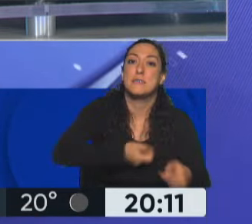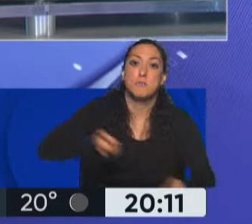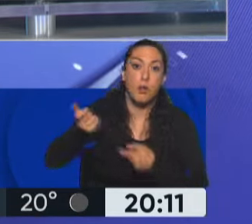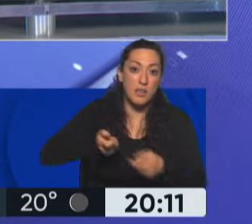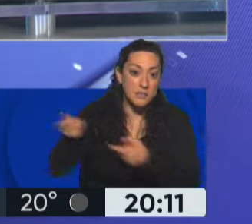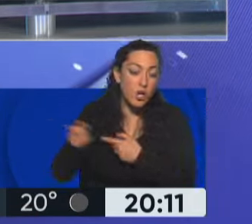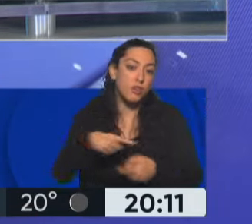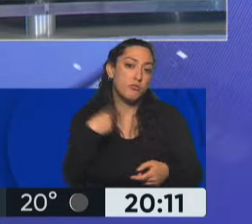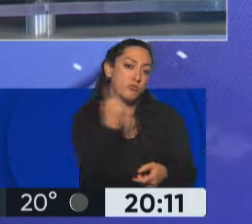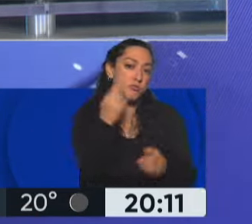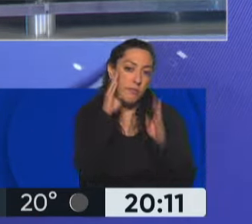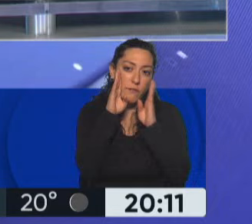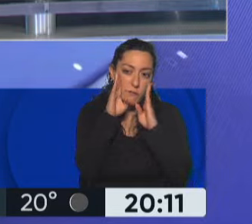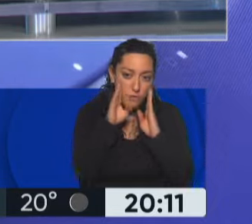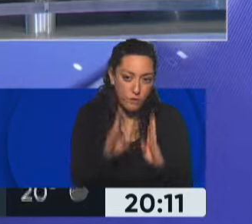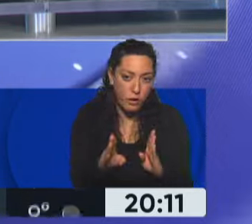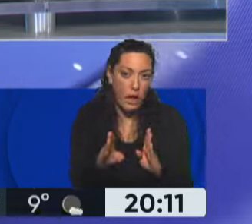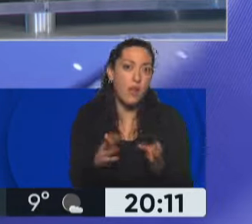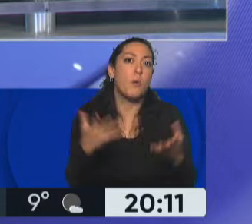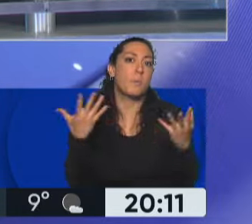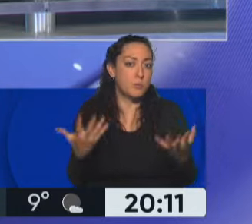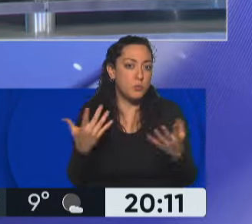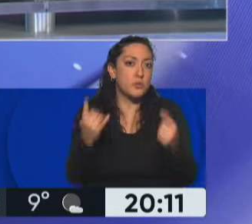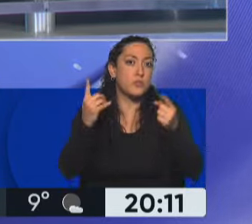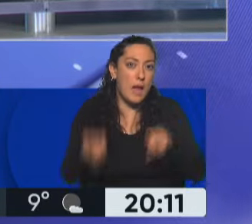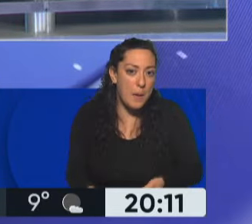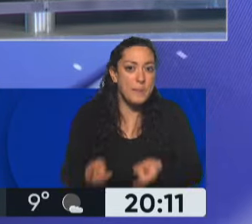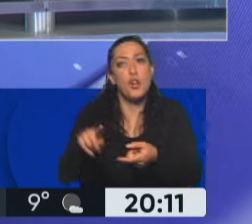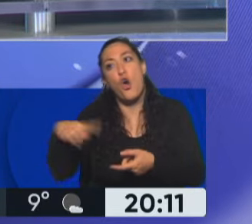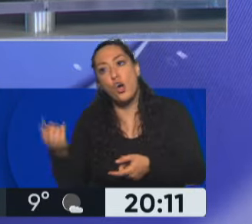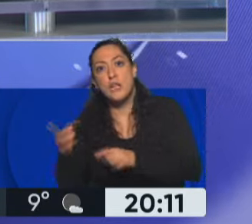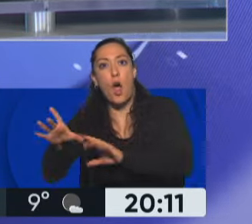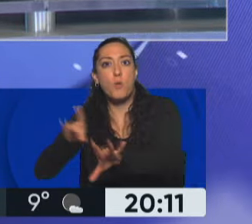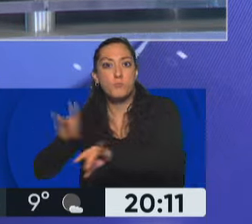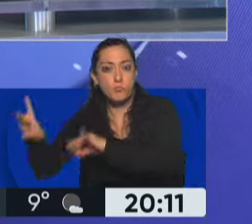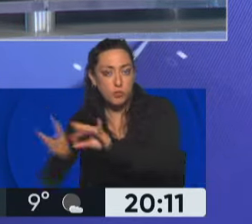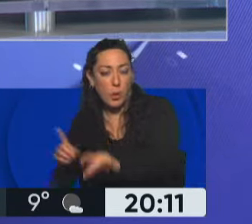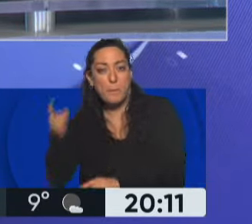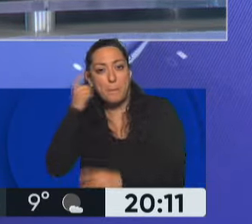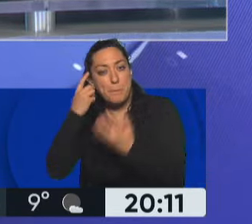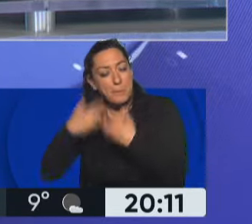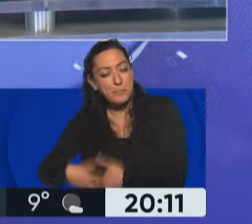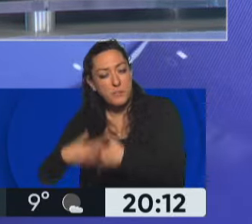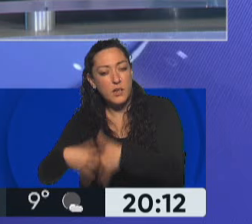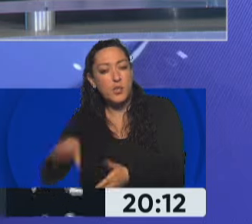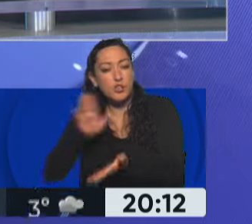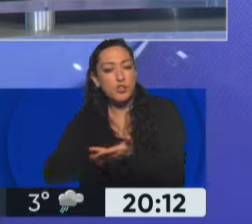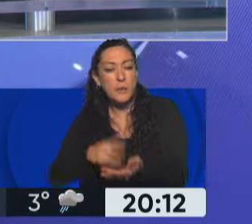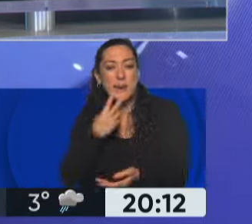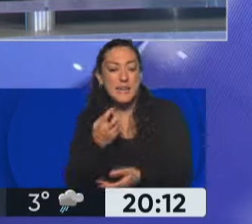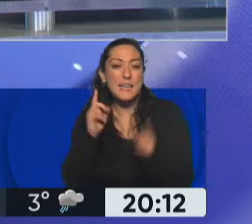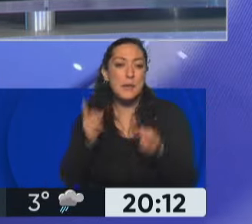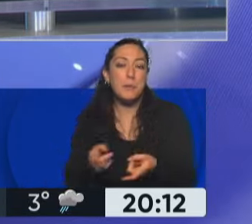en esto y por supuesto que en considerar nuevas alternativas en en en términos de energía que tiene que ver con el